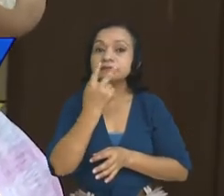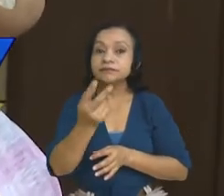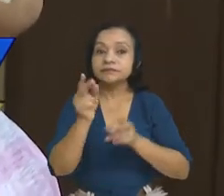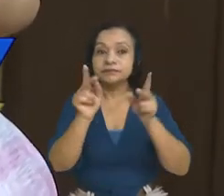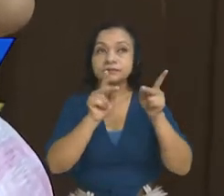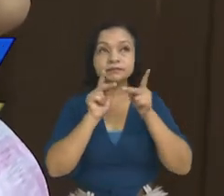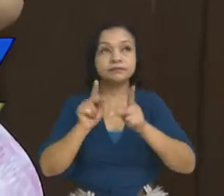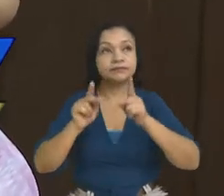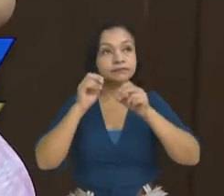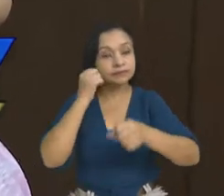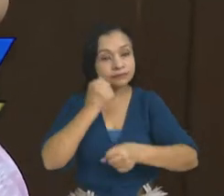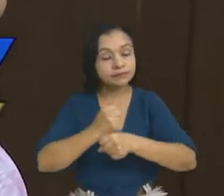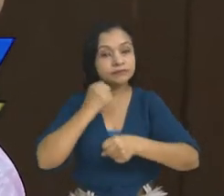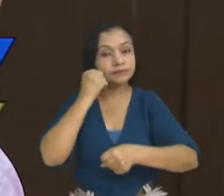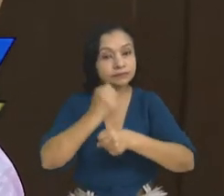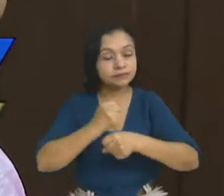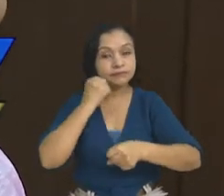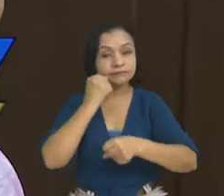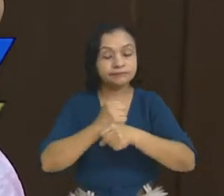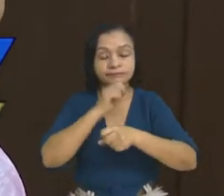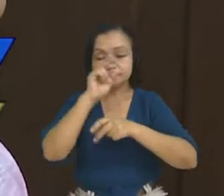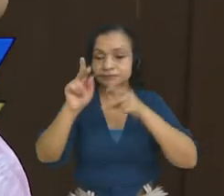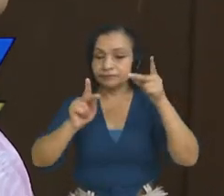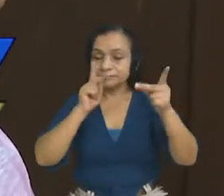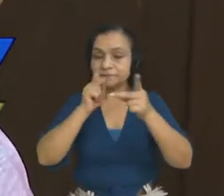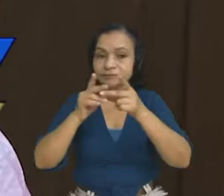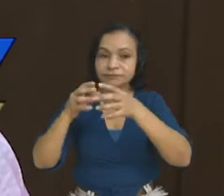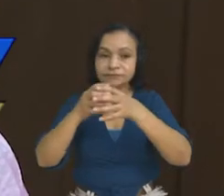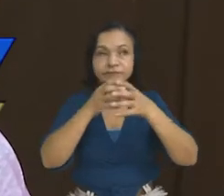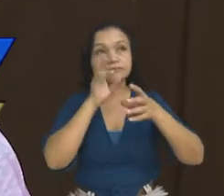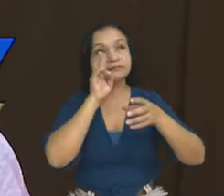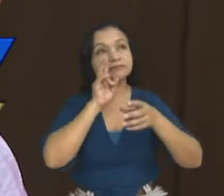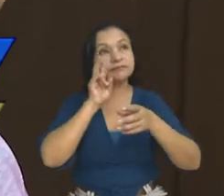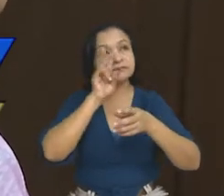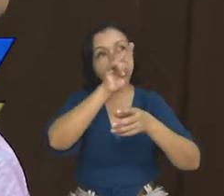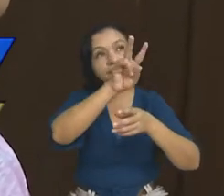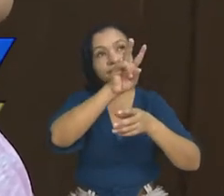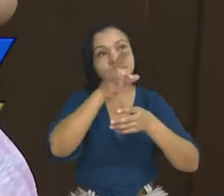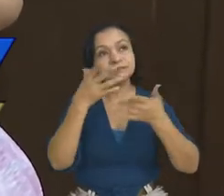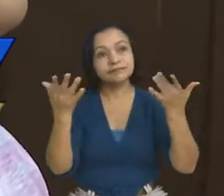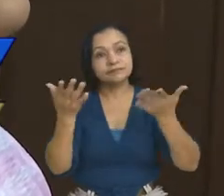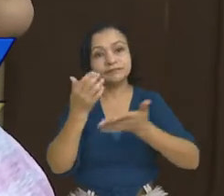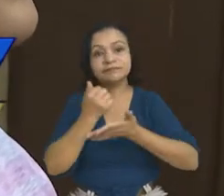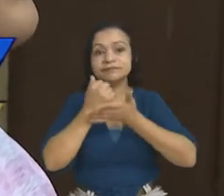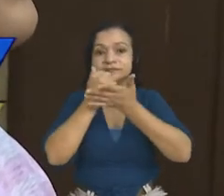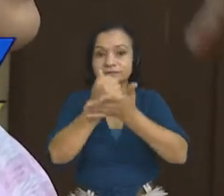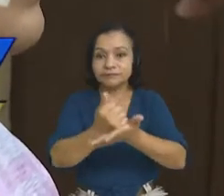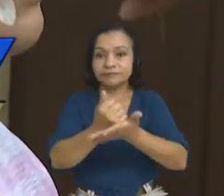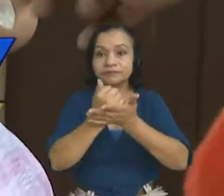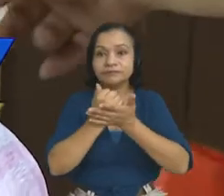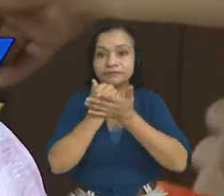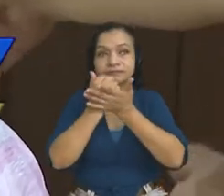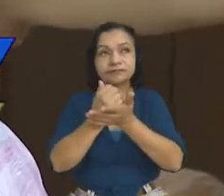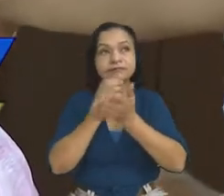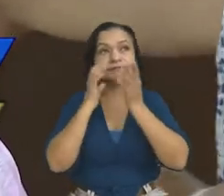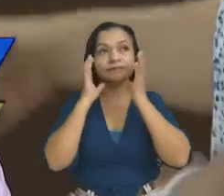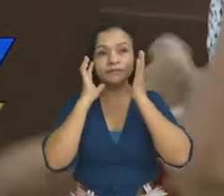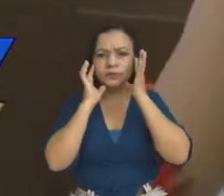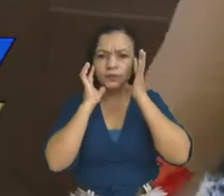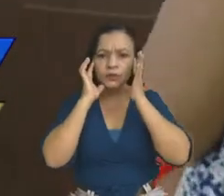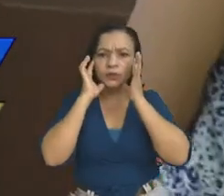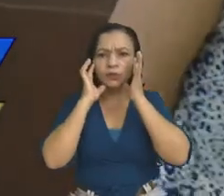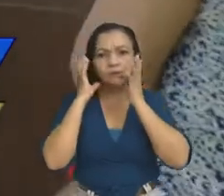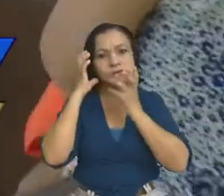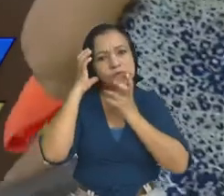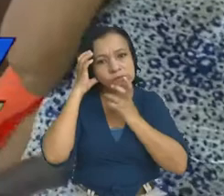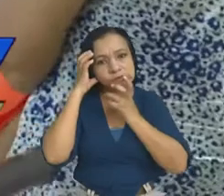es un trabajo totalmente integral. Aquí vemos, ¿no?, procesos en que ayudan a recuperar la parte de los músculos, la